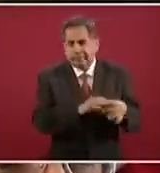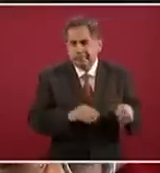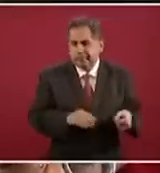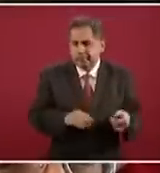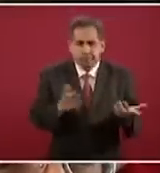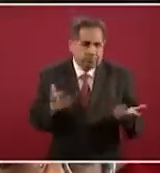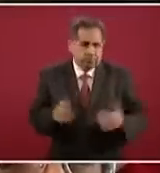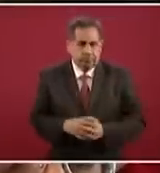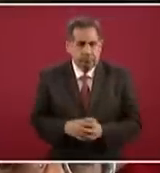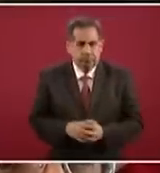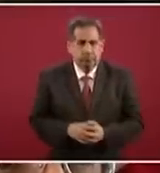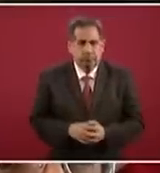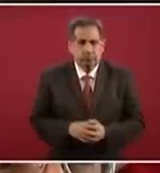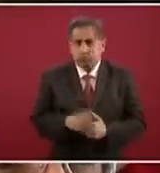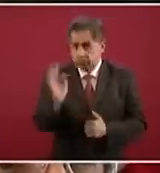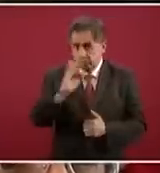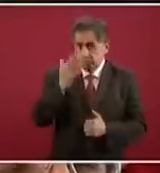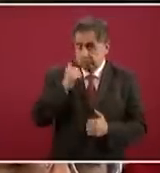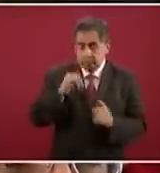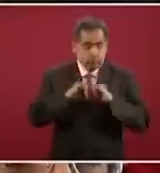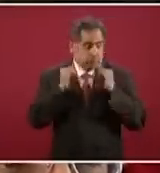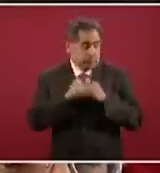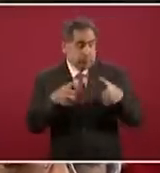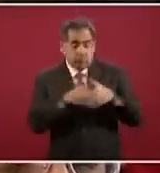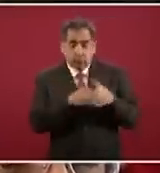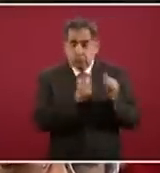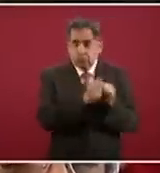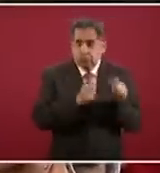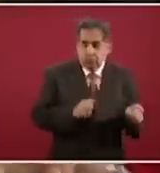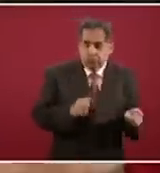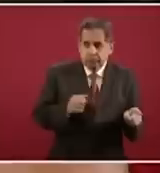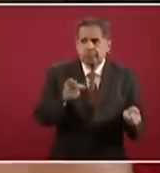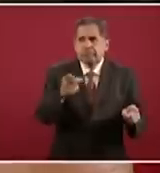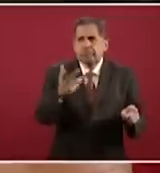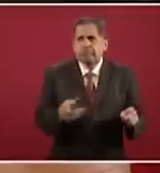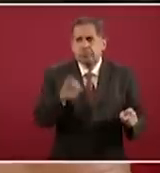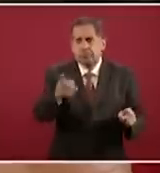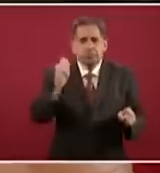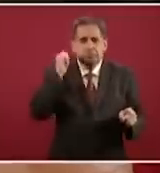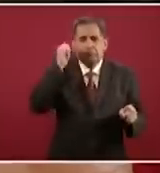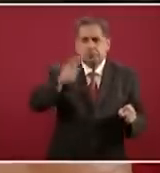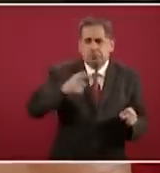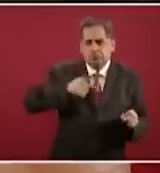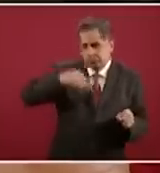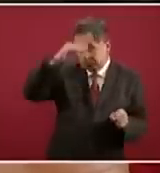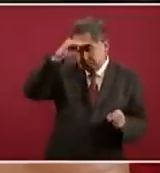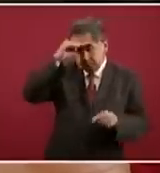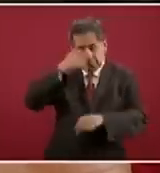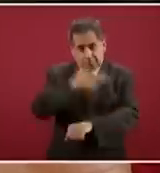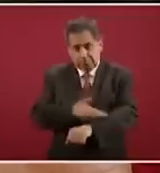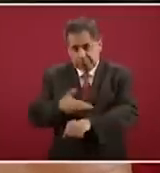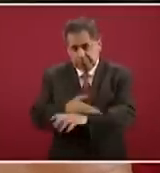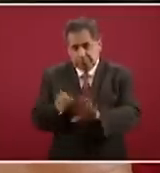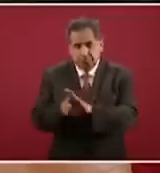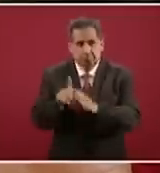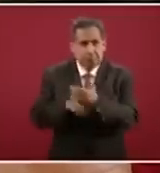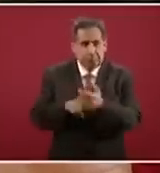y si no lo hay, ¿qué tomaría usted alguna acción al respecto para